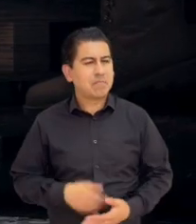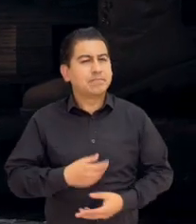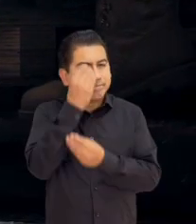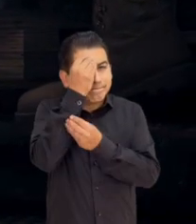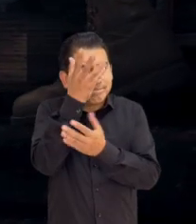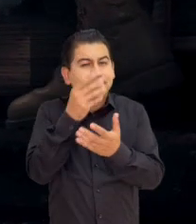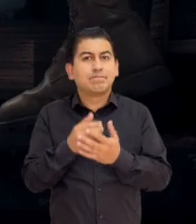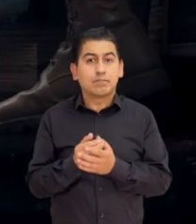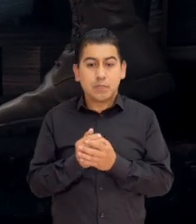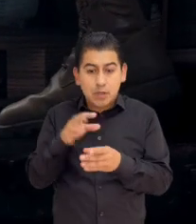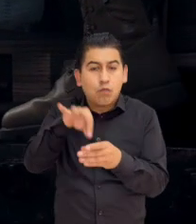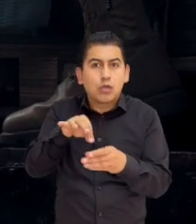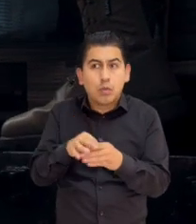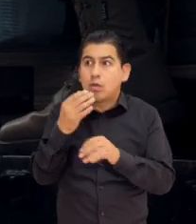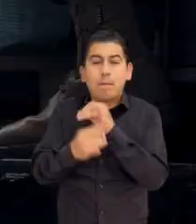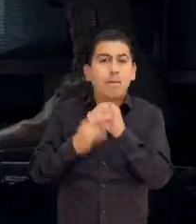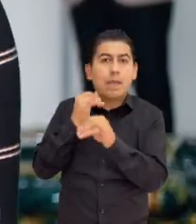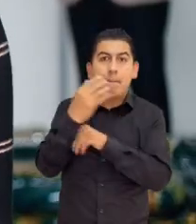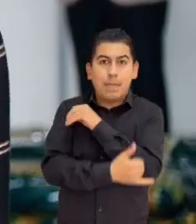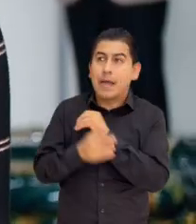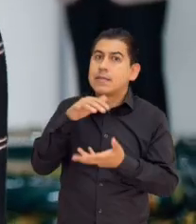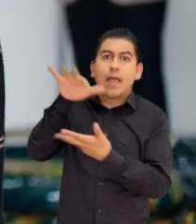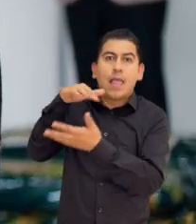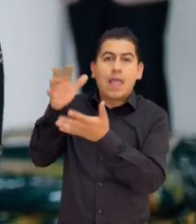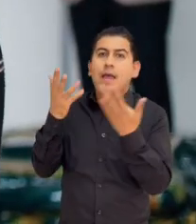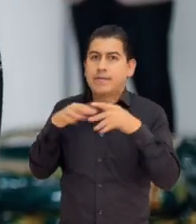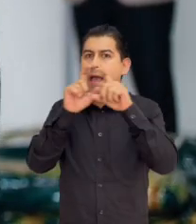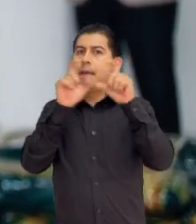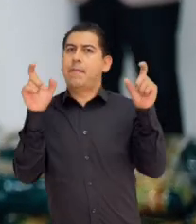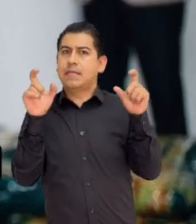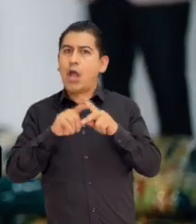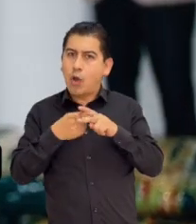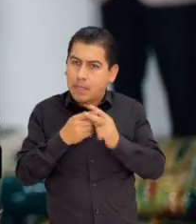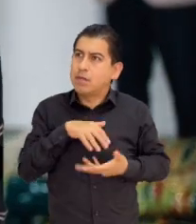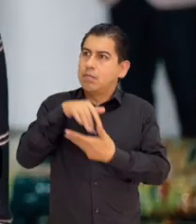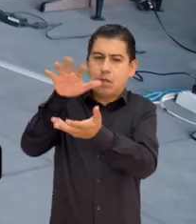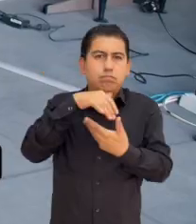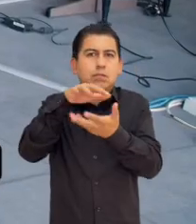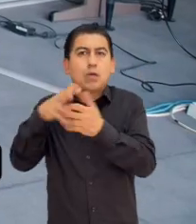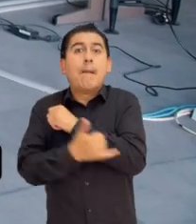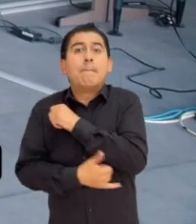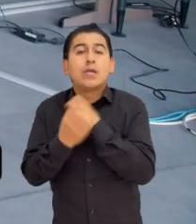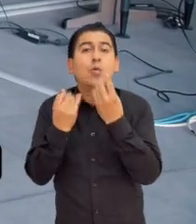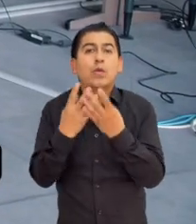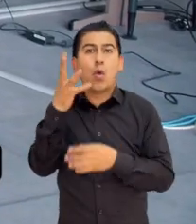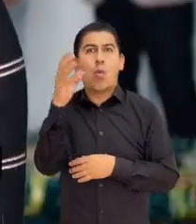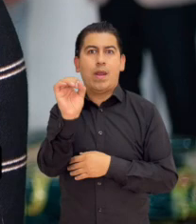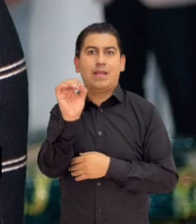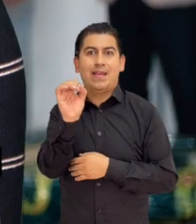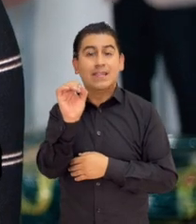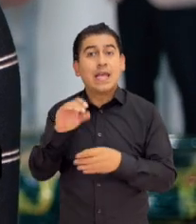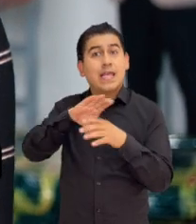los paquetes electorales al exterior empiezan a salir. La empresa integradora está trabajando para aquello. Van a 40 países, destino a